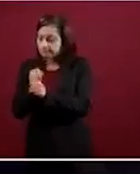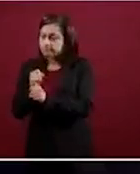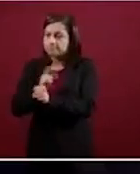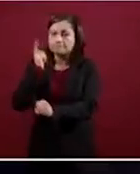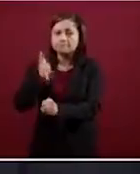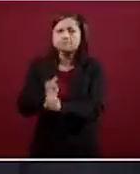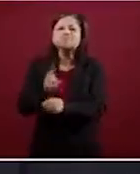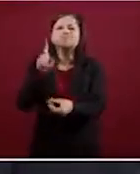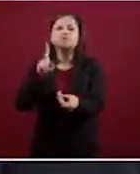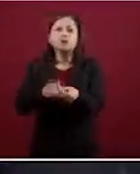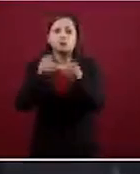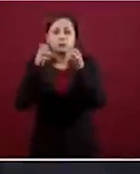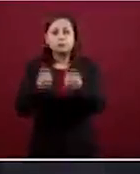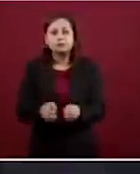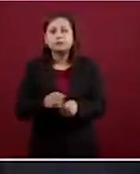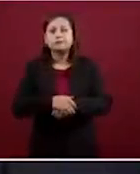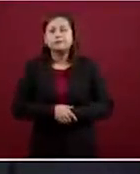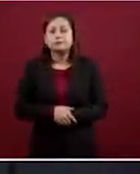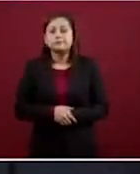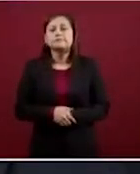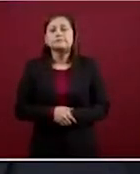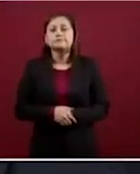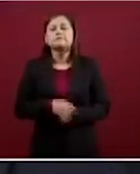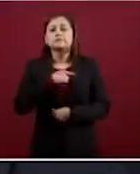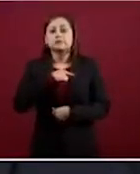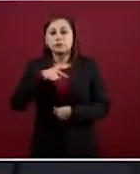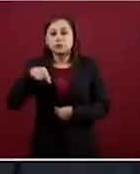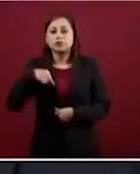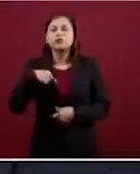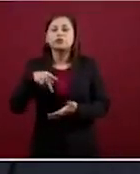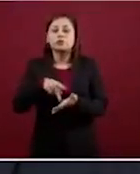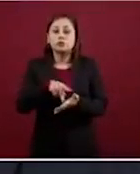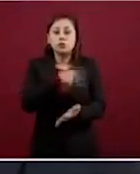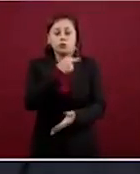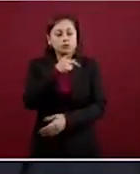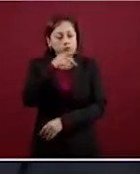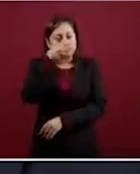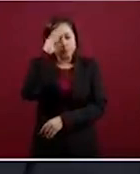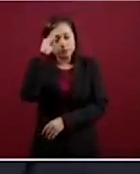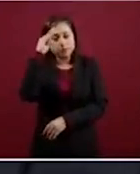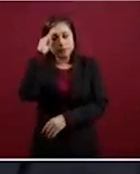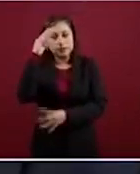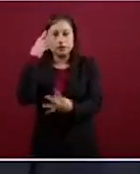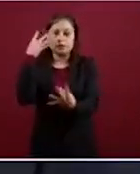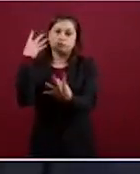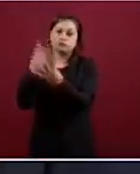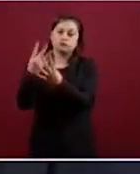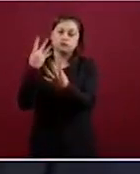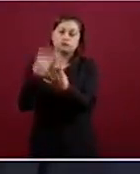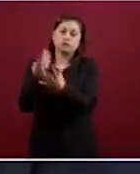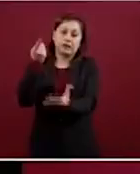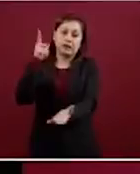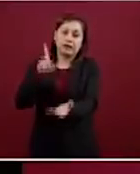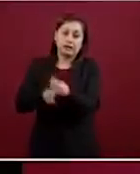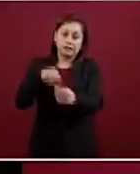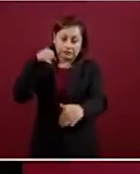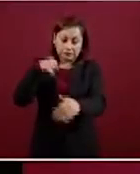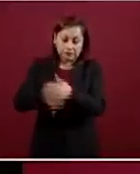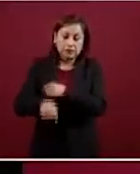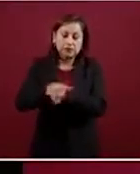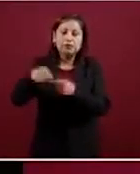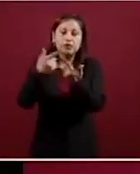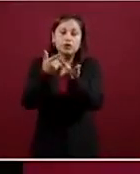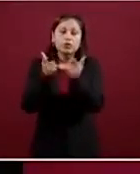nos proponemos recuperar el control de los penales de las mafias que se enseñorean en ellos sobre